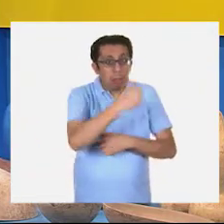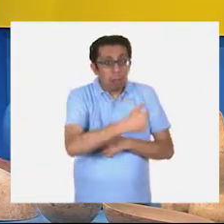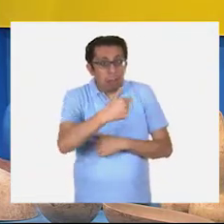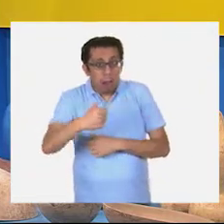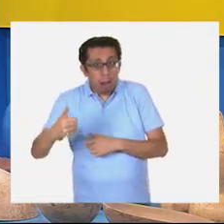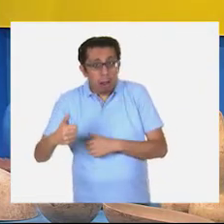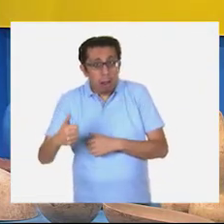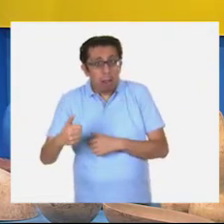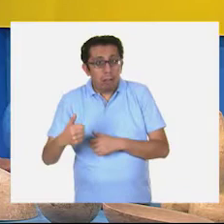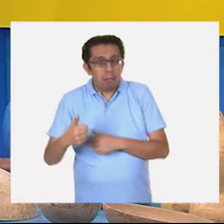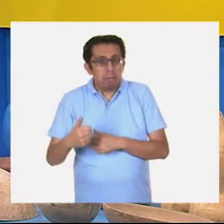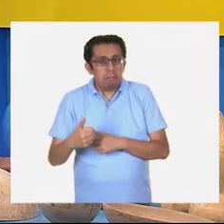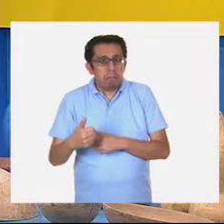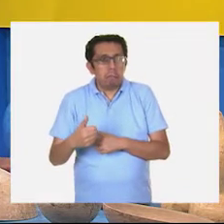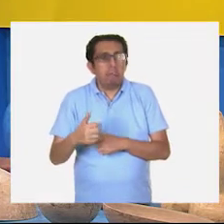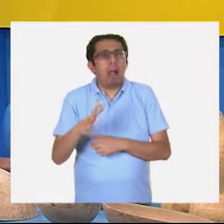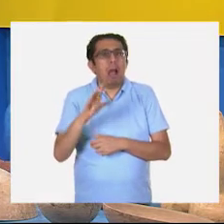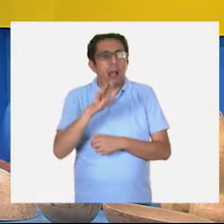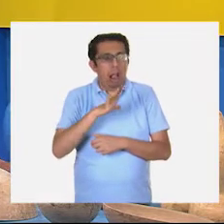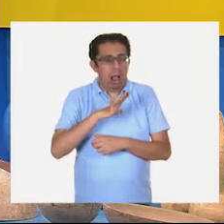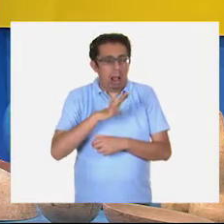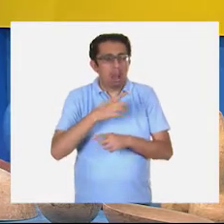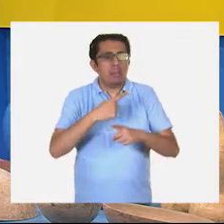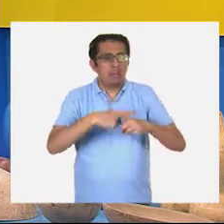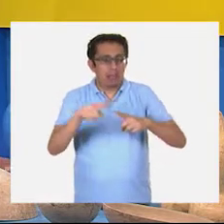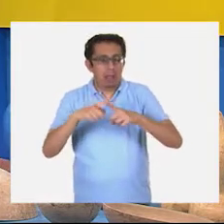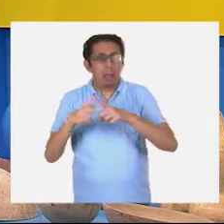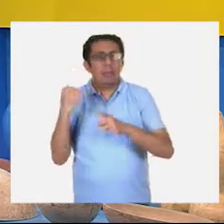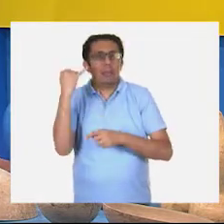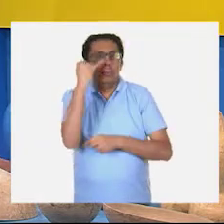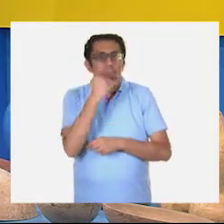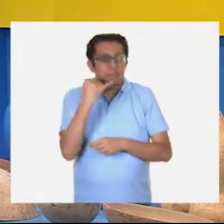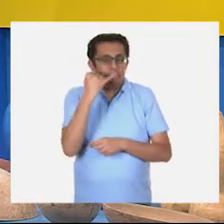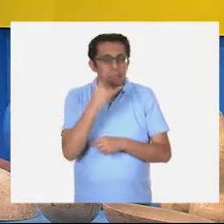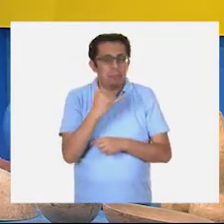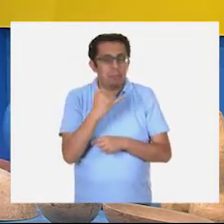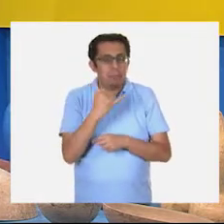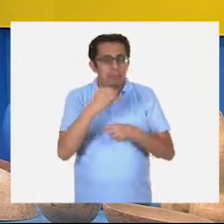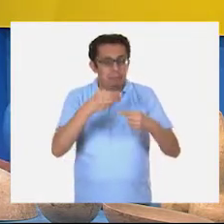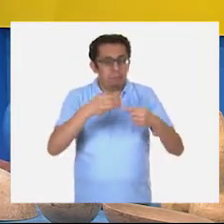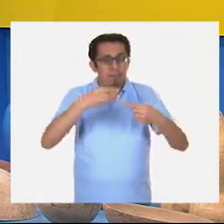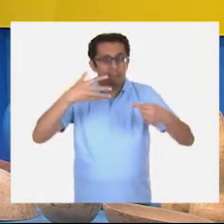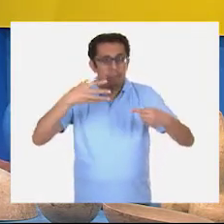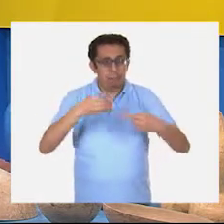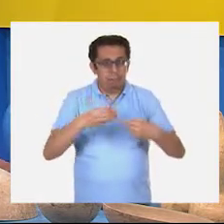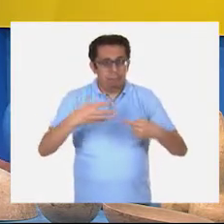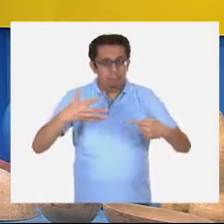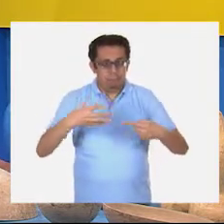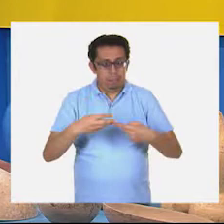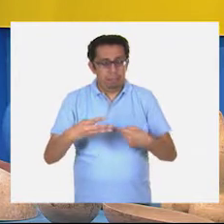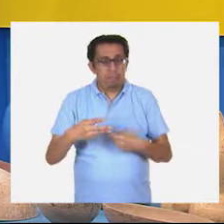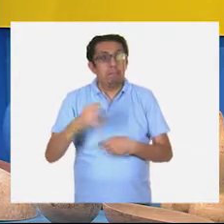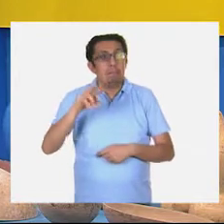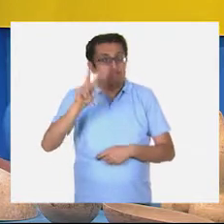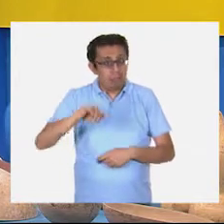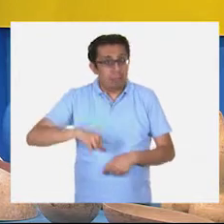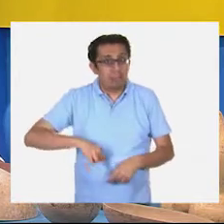conforman una serie de lenguas. ¿Cómo ven? Resulta interesante, ¿verdad?